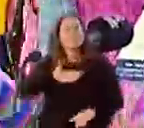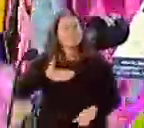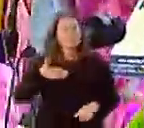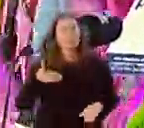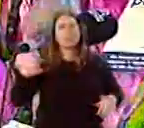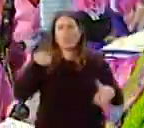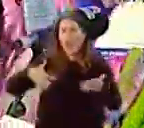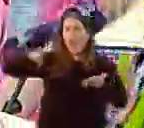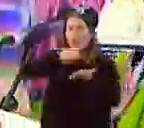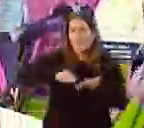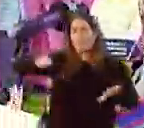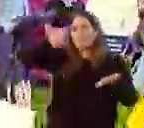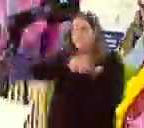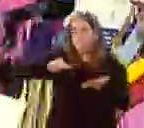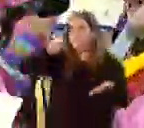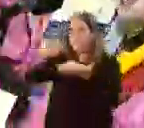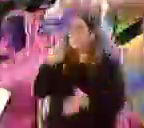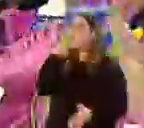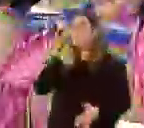esta mañana dolor